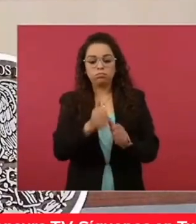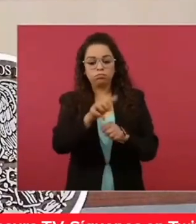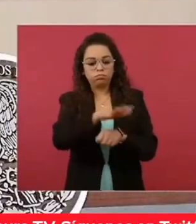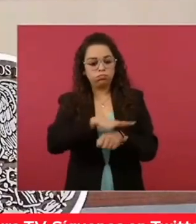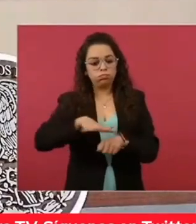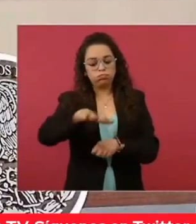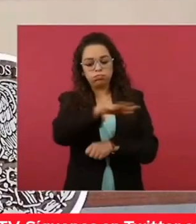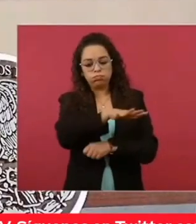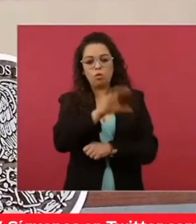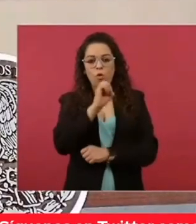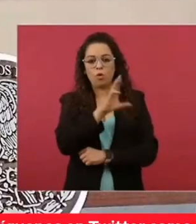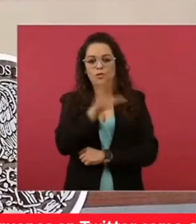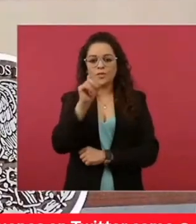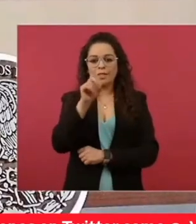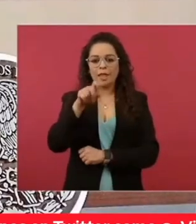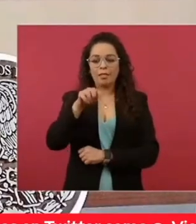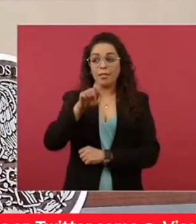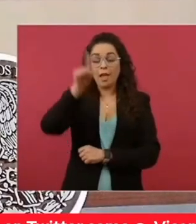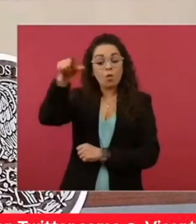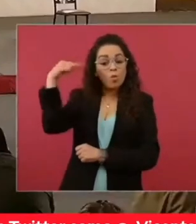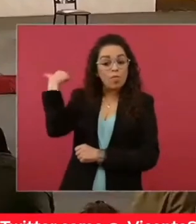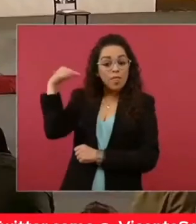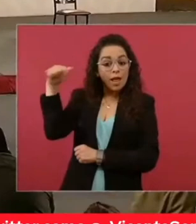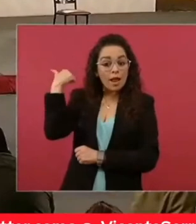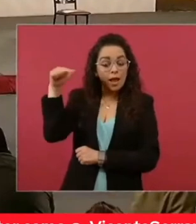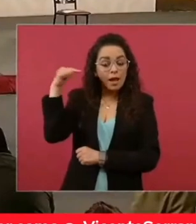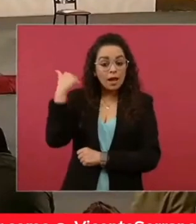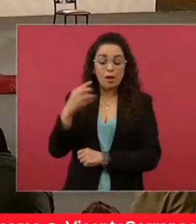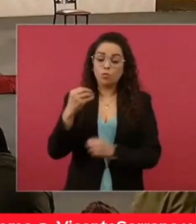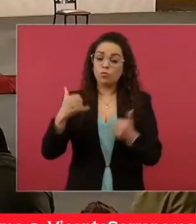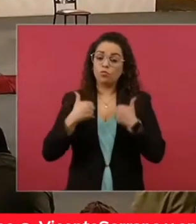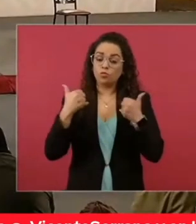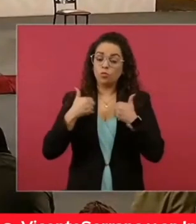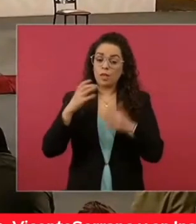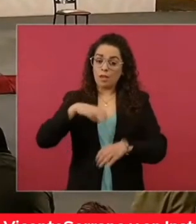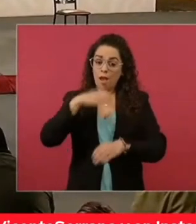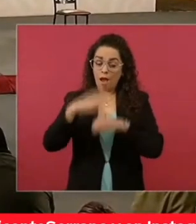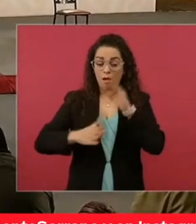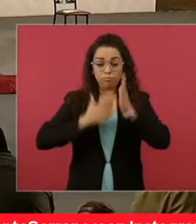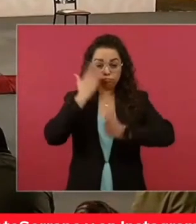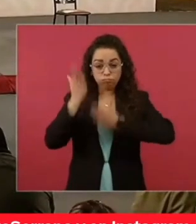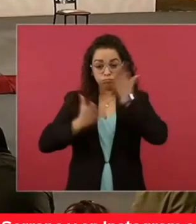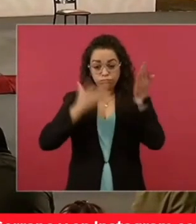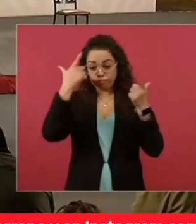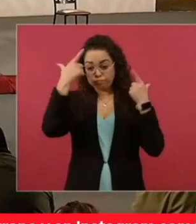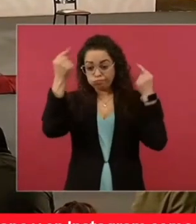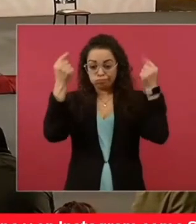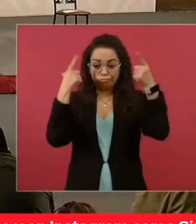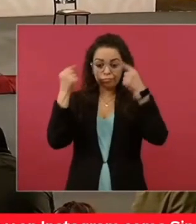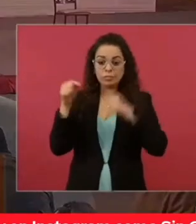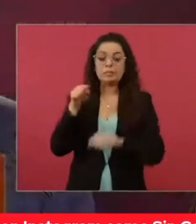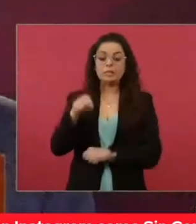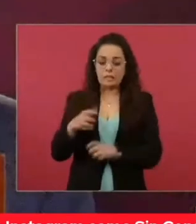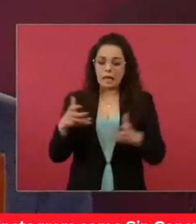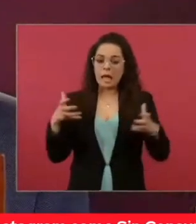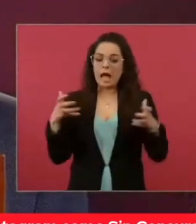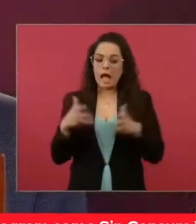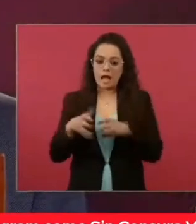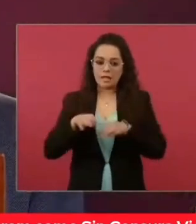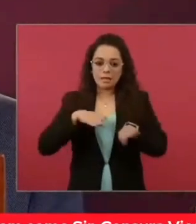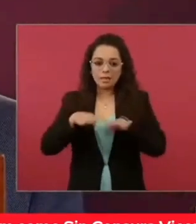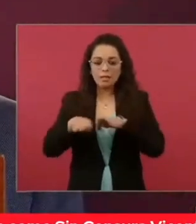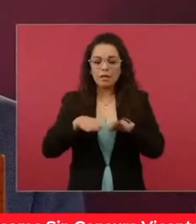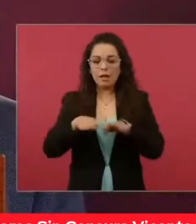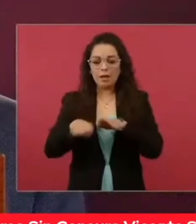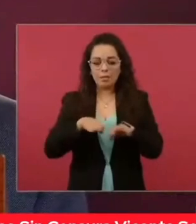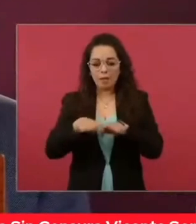Guadalajara en donde muchos muchachos egresados de las carreras de conservación están participando en las tareas en